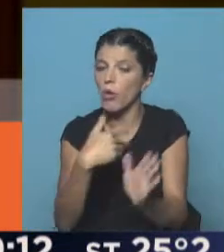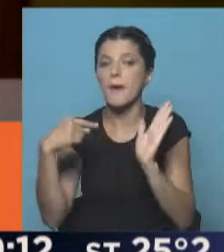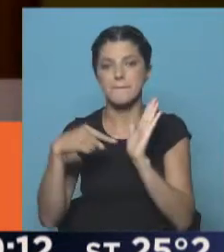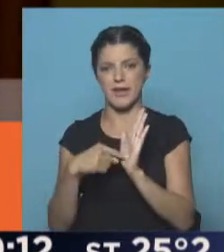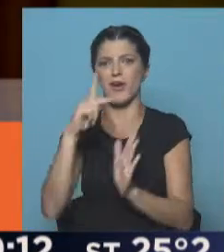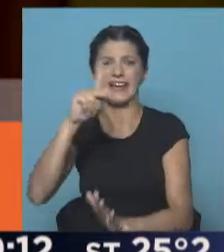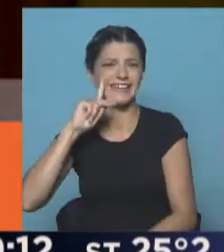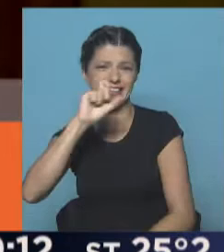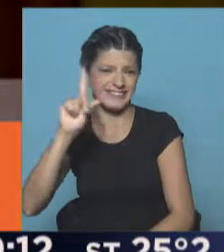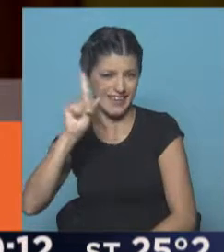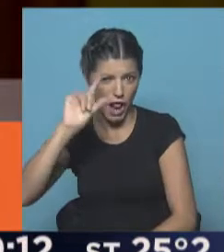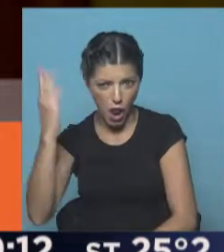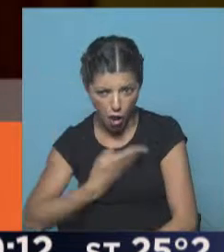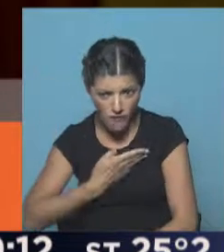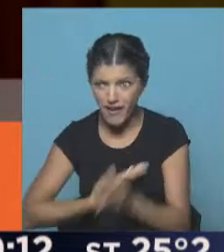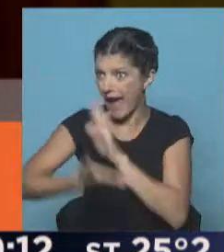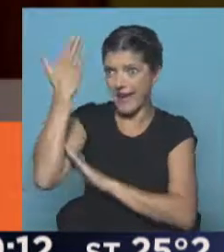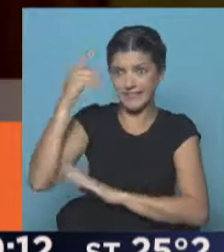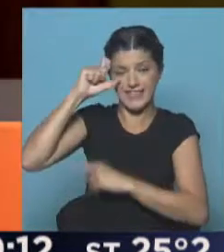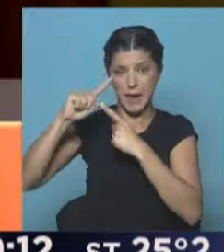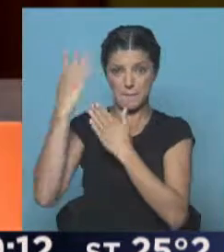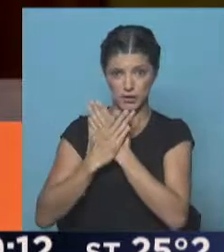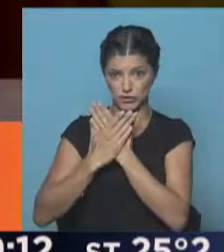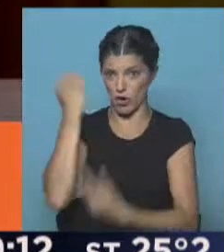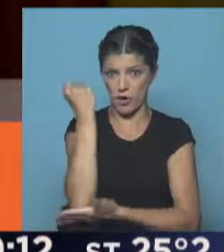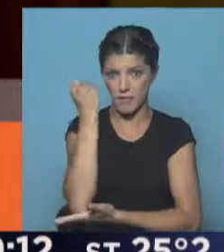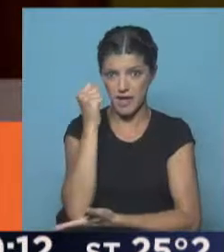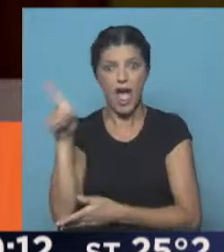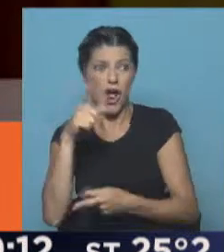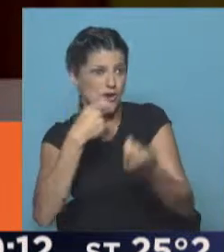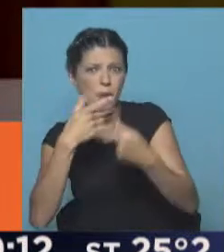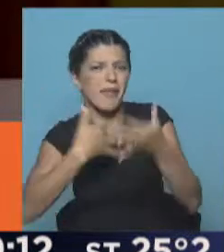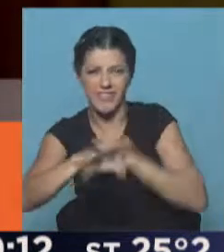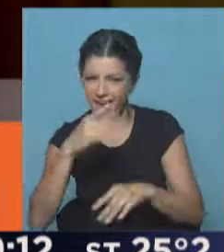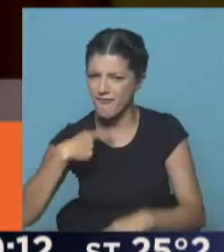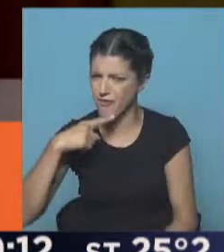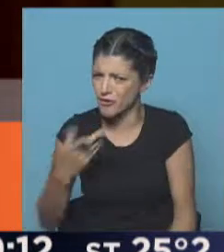Kicillof era ministro de Economía, no vendía fruta en el mercado.